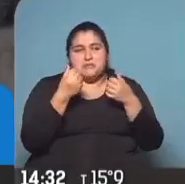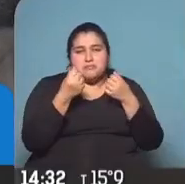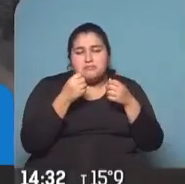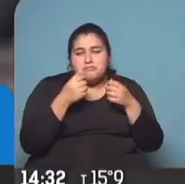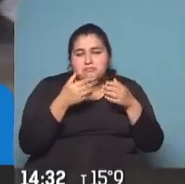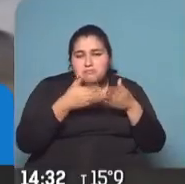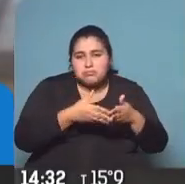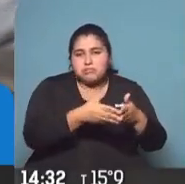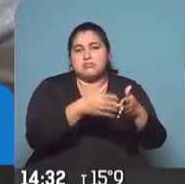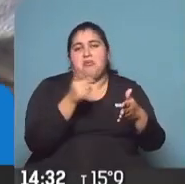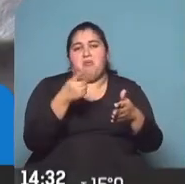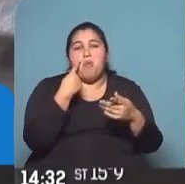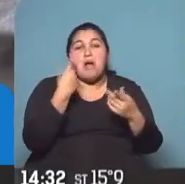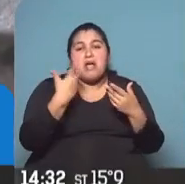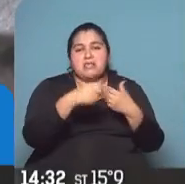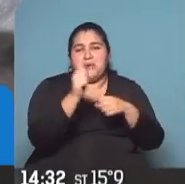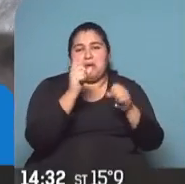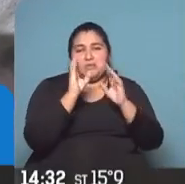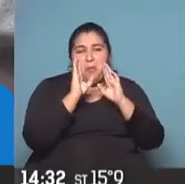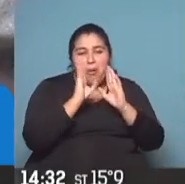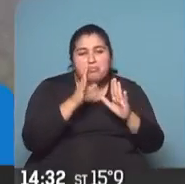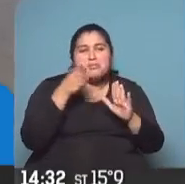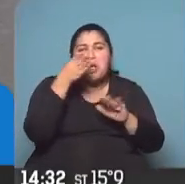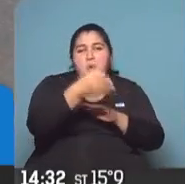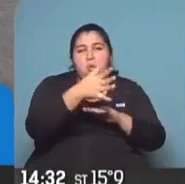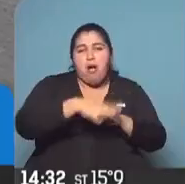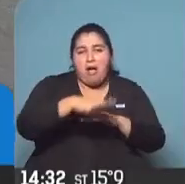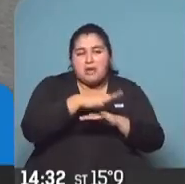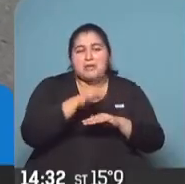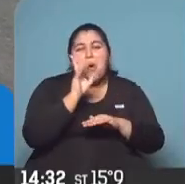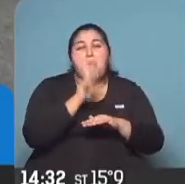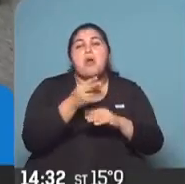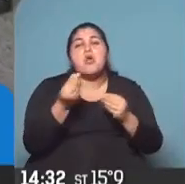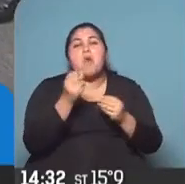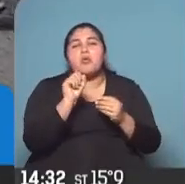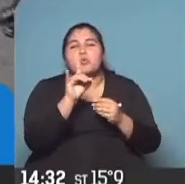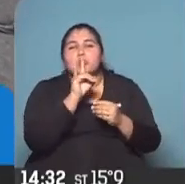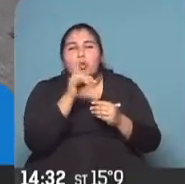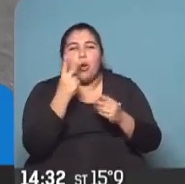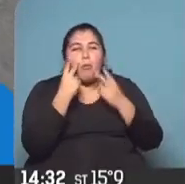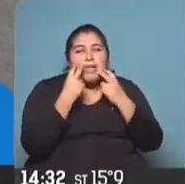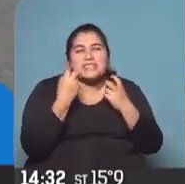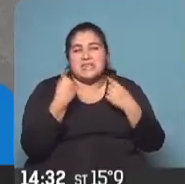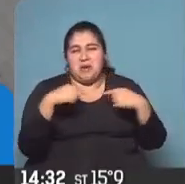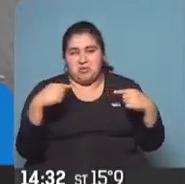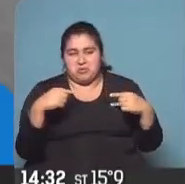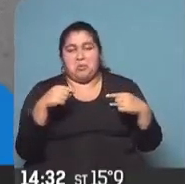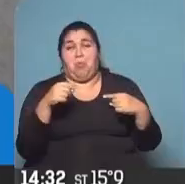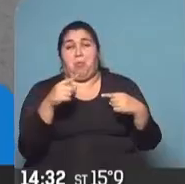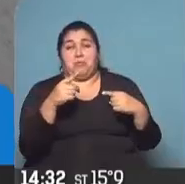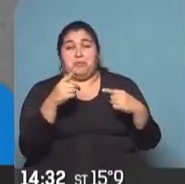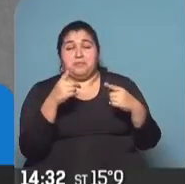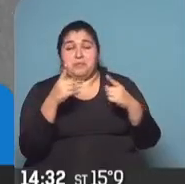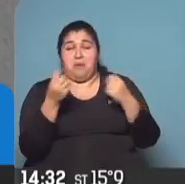laboratorio criminalístico hasta el lugar del hecho que fue confiado para investigar parcialmente estos laboratorios